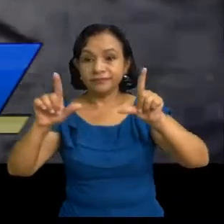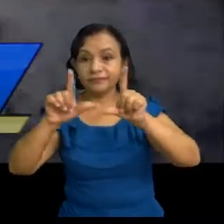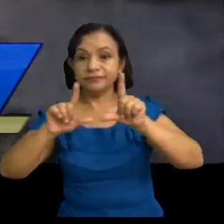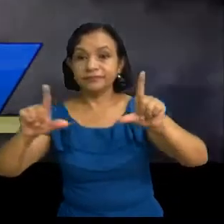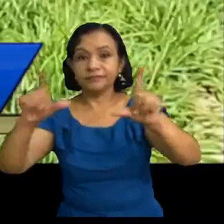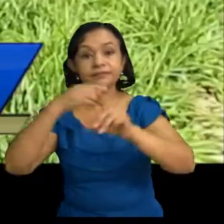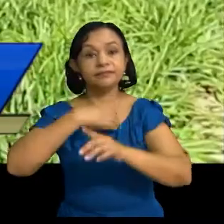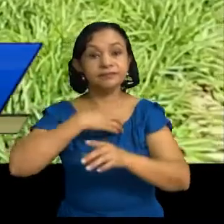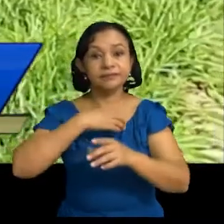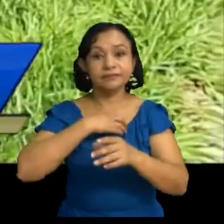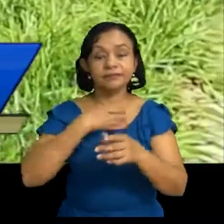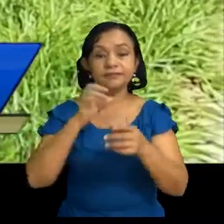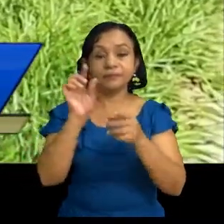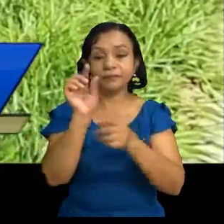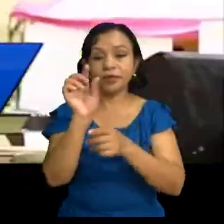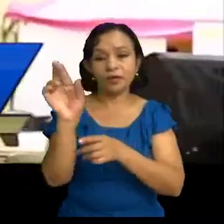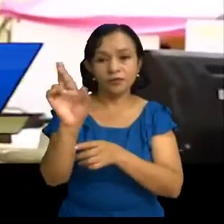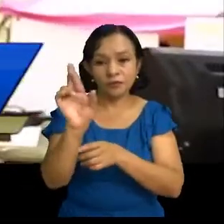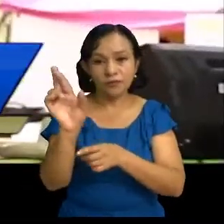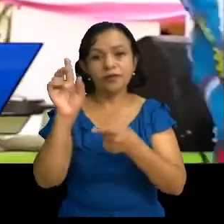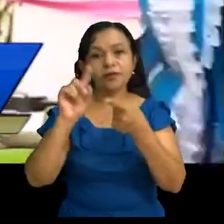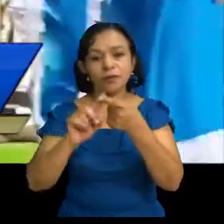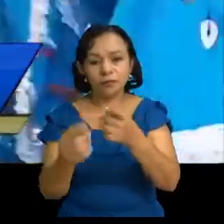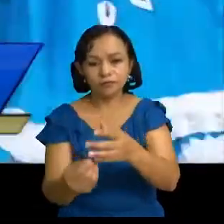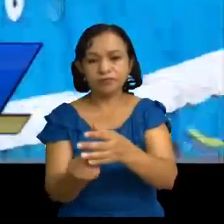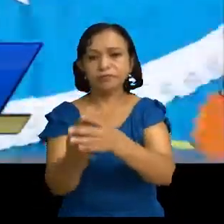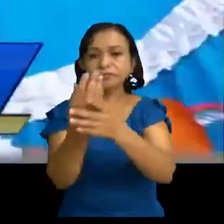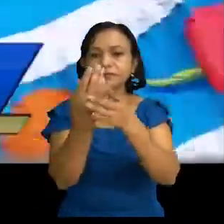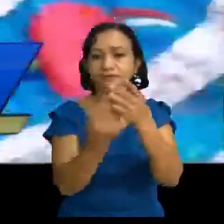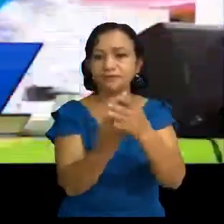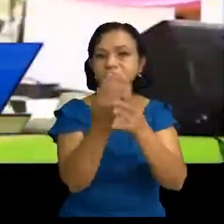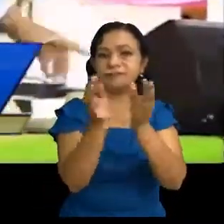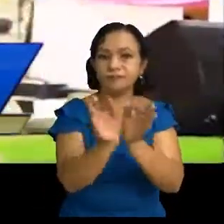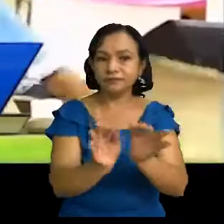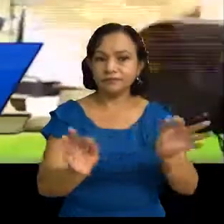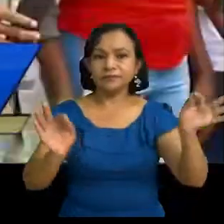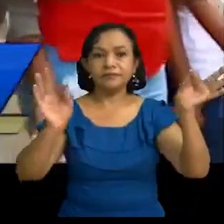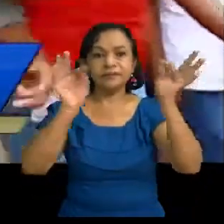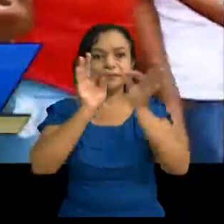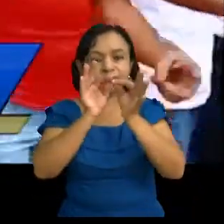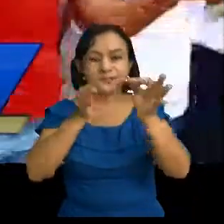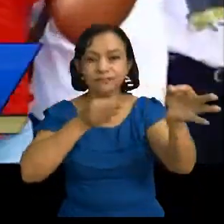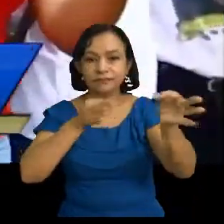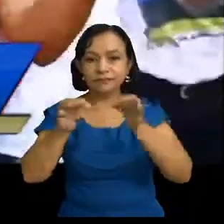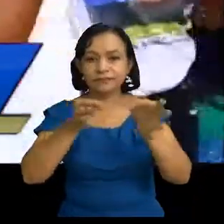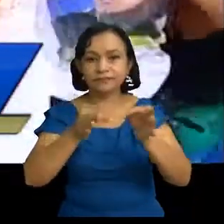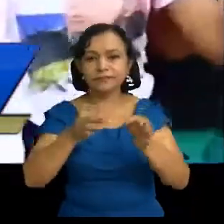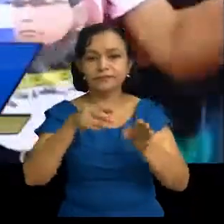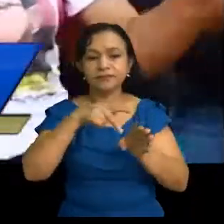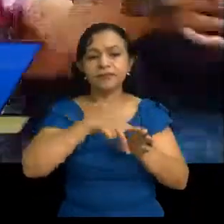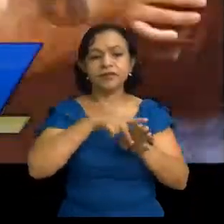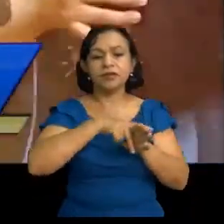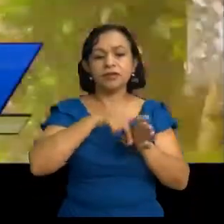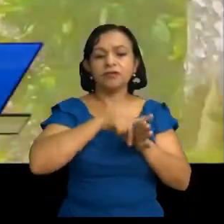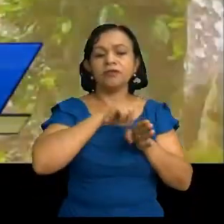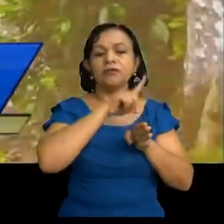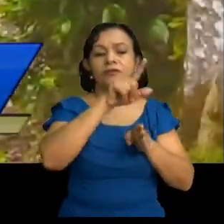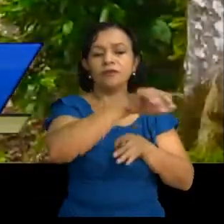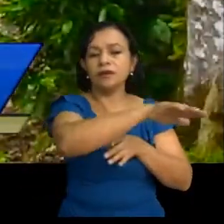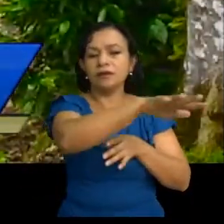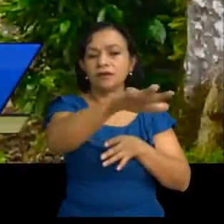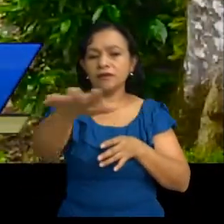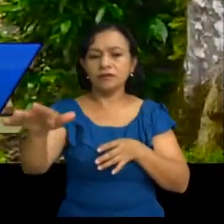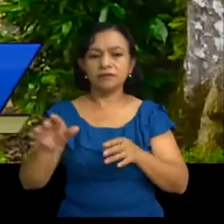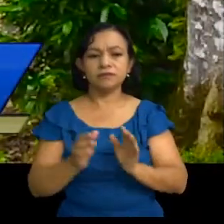para producción de frijol entonces eso es muy importante decirlo o sea no es que va a llegar aún a fin que vas a decir a la todo